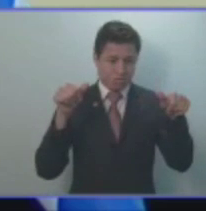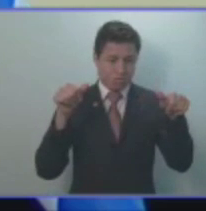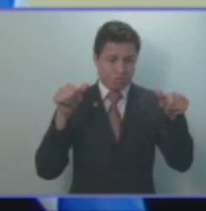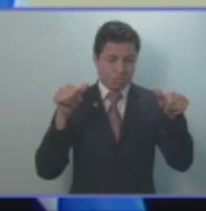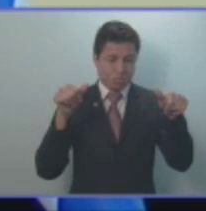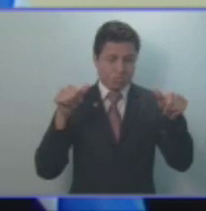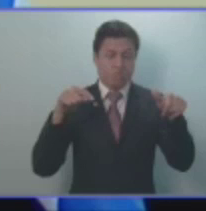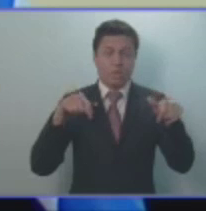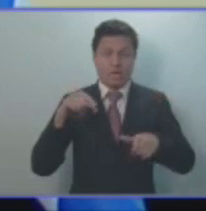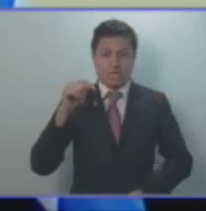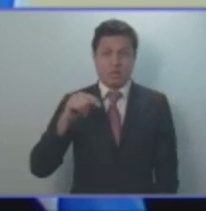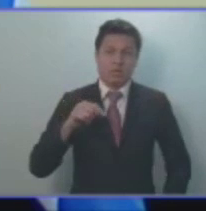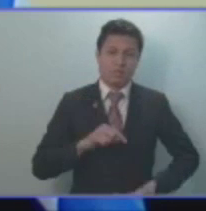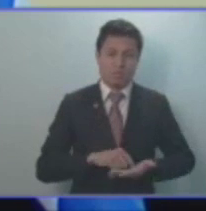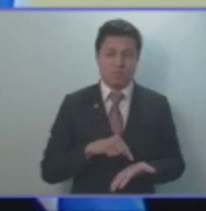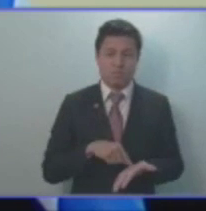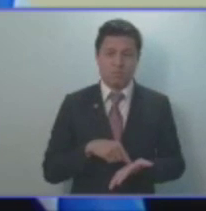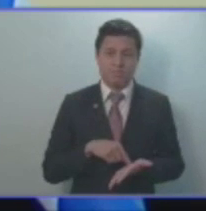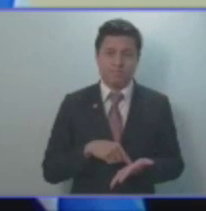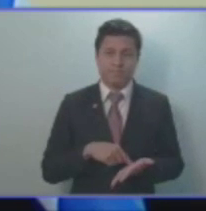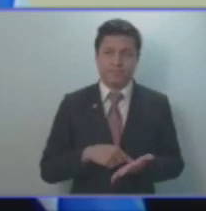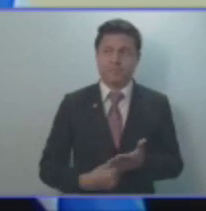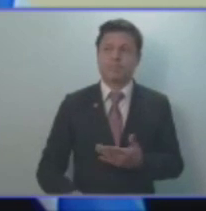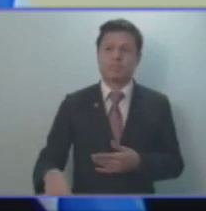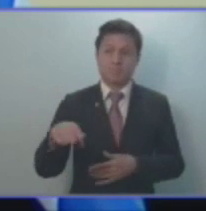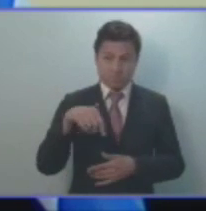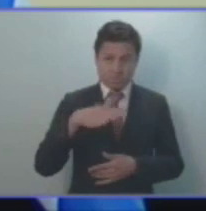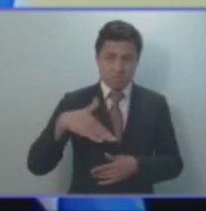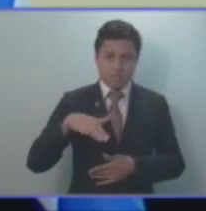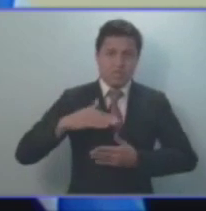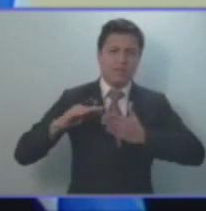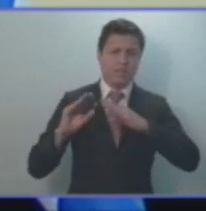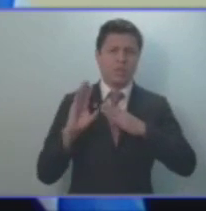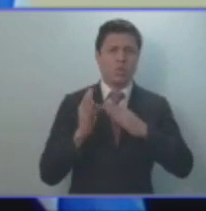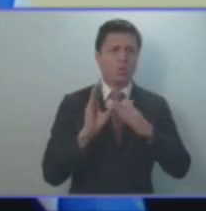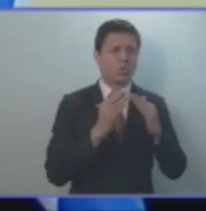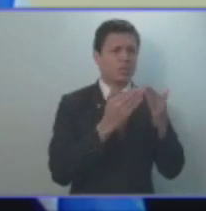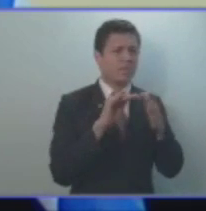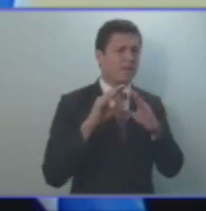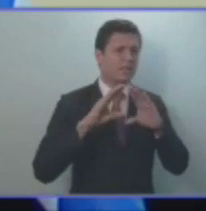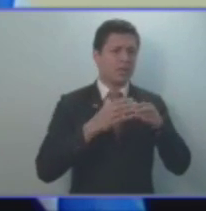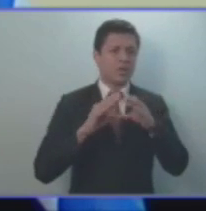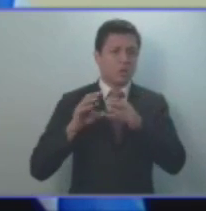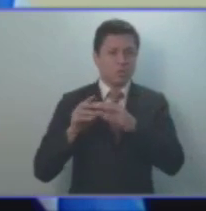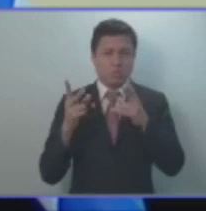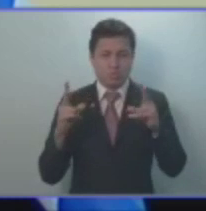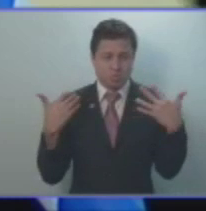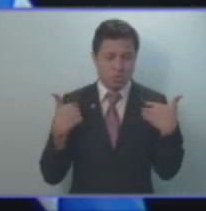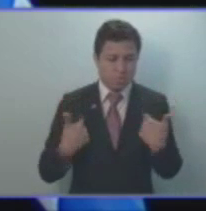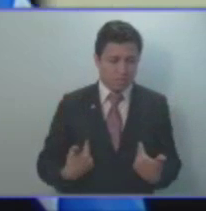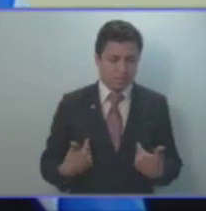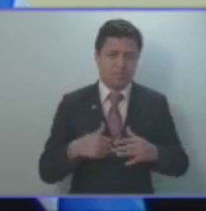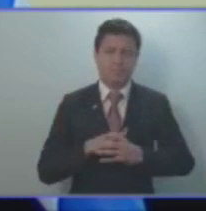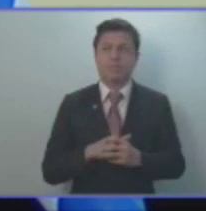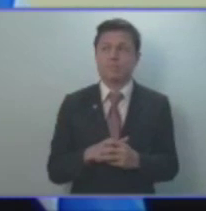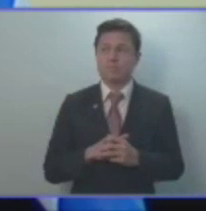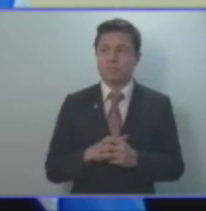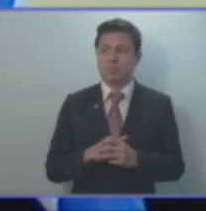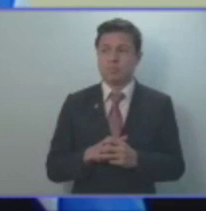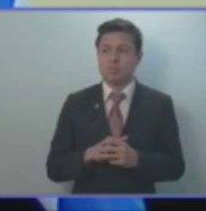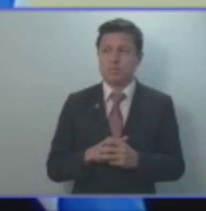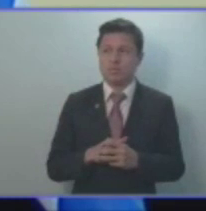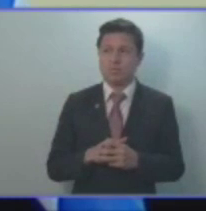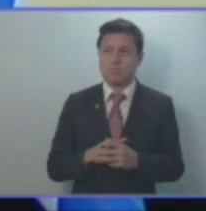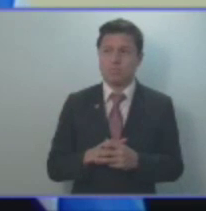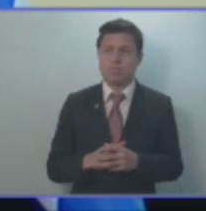de acuerdo que acá conviven varias culturas de diferentes grupos humanos, entre estas